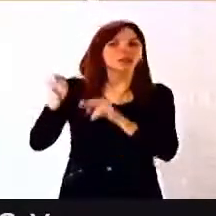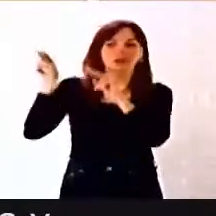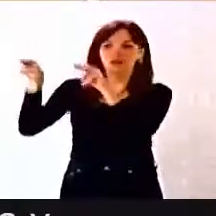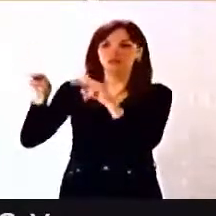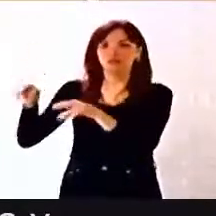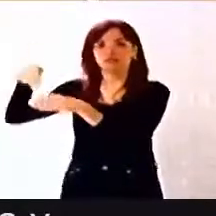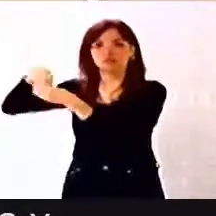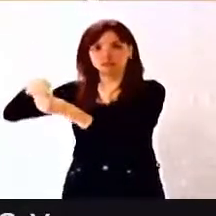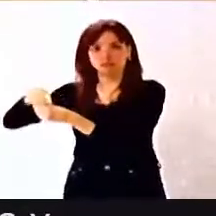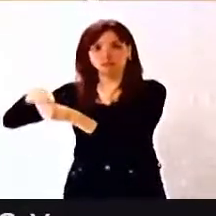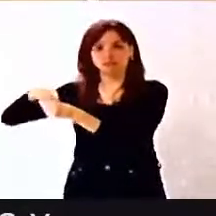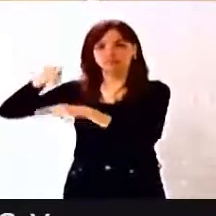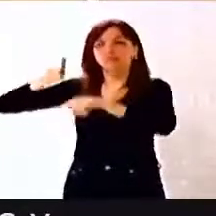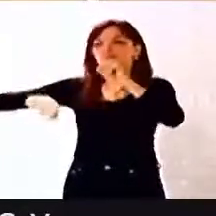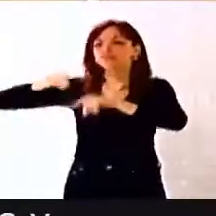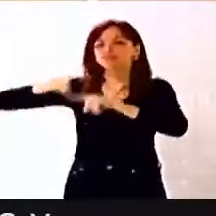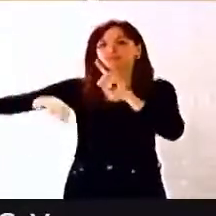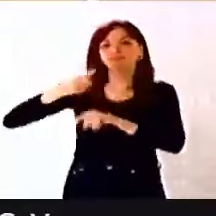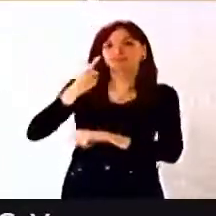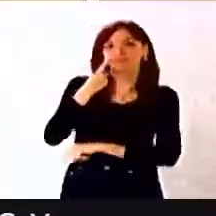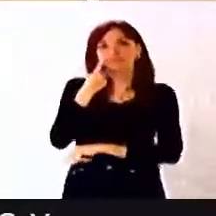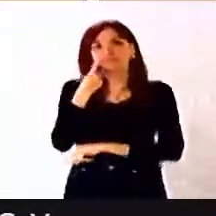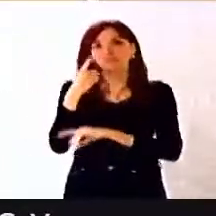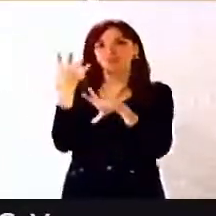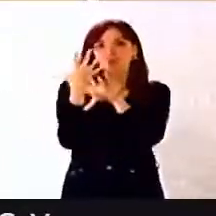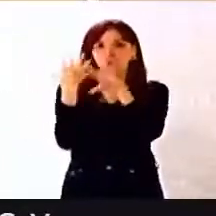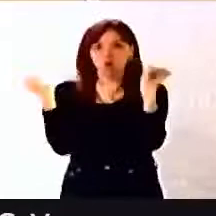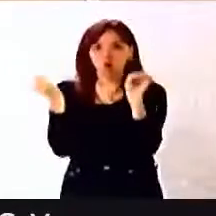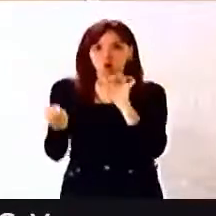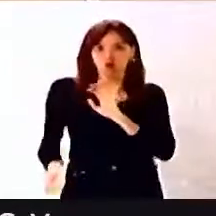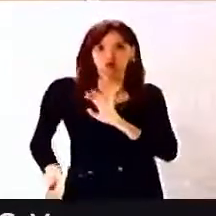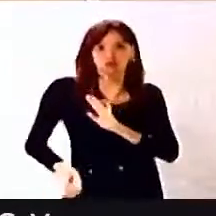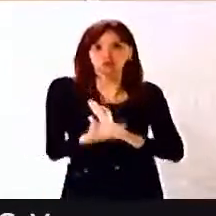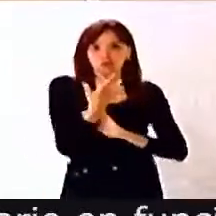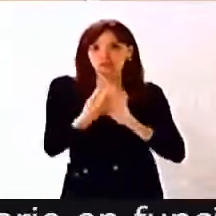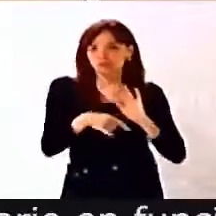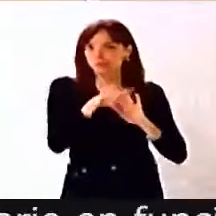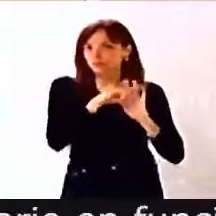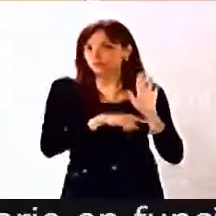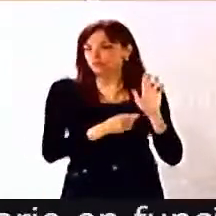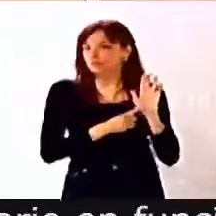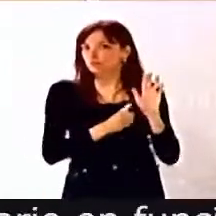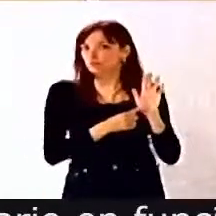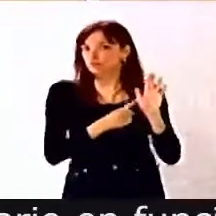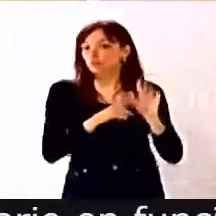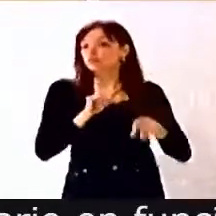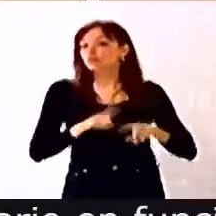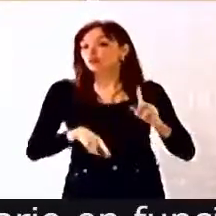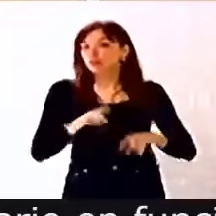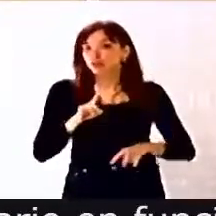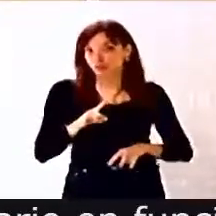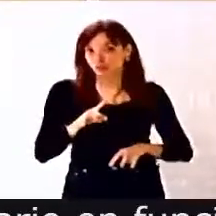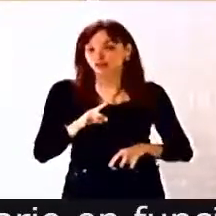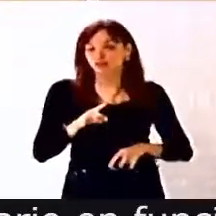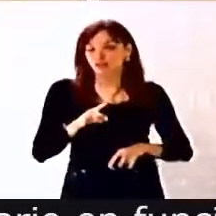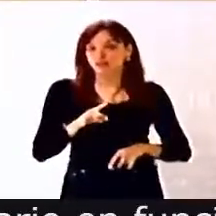en función de los protocolos que finalmente con los que nos dotemos en